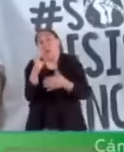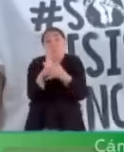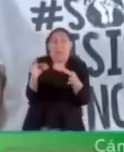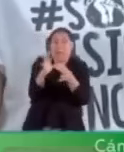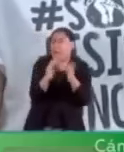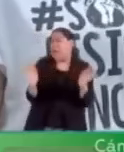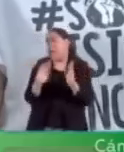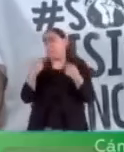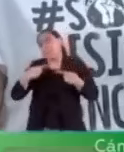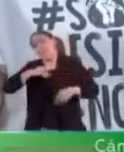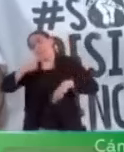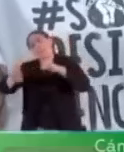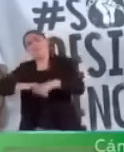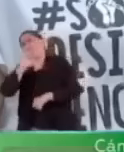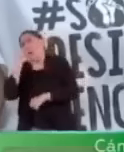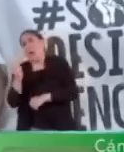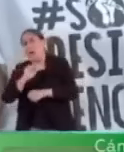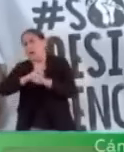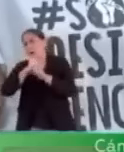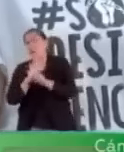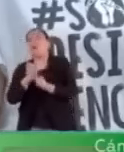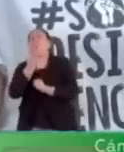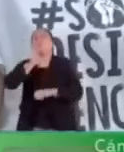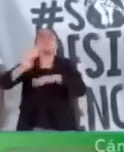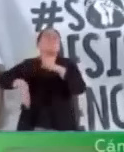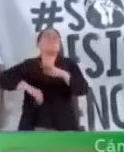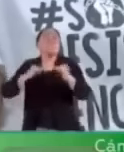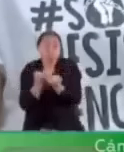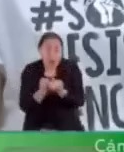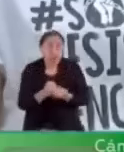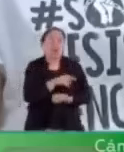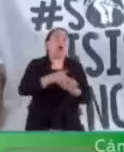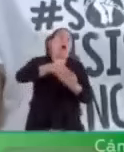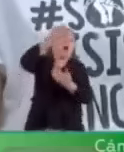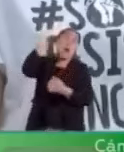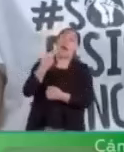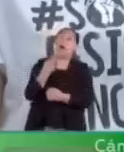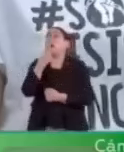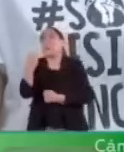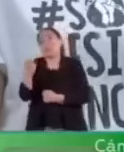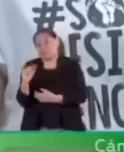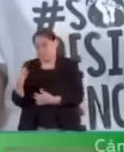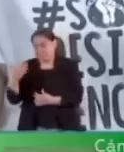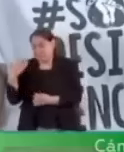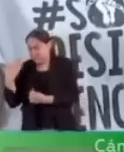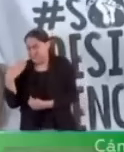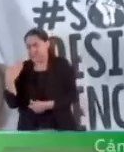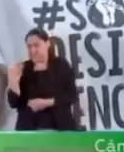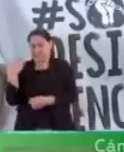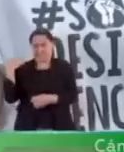aprobar reformas que quiere la ciudadanía. Punto. Porque si no se aprobaba